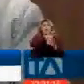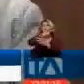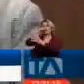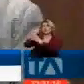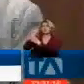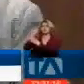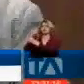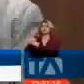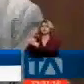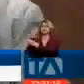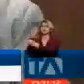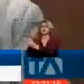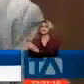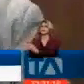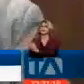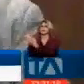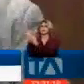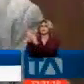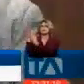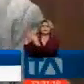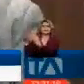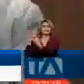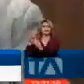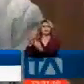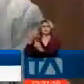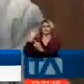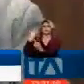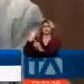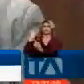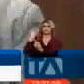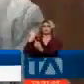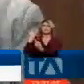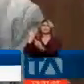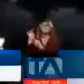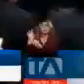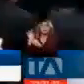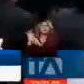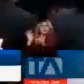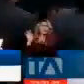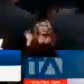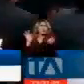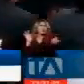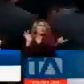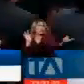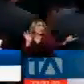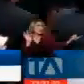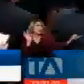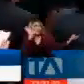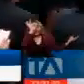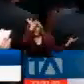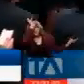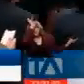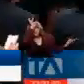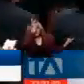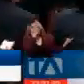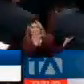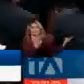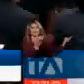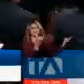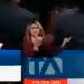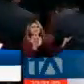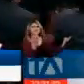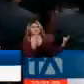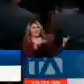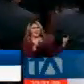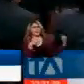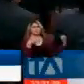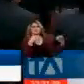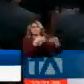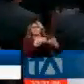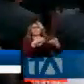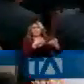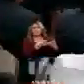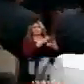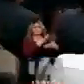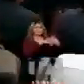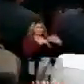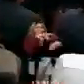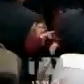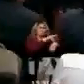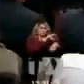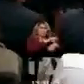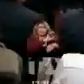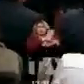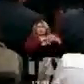al día de hoy tenemos 15 hospitales que están preparados. Y no van a ser los únicos. Es decir, ¿qué tipo? Nosotros tendremos más detalles en las